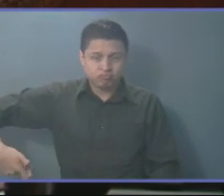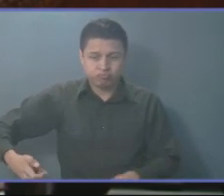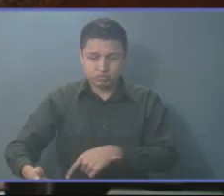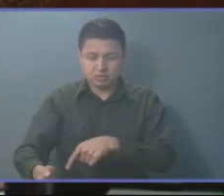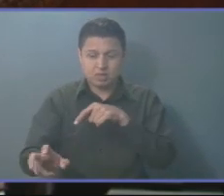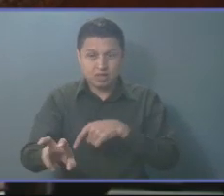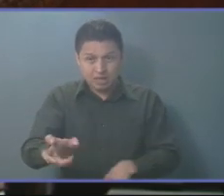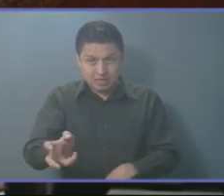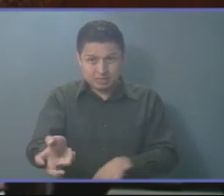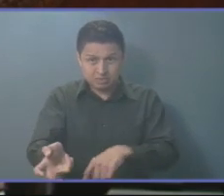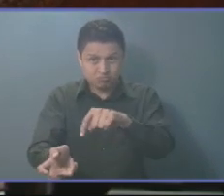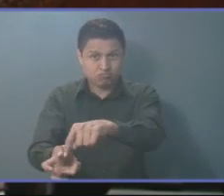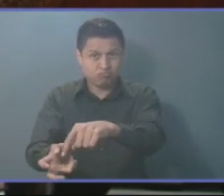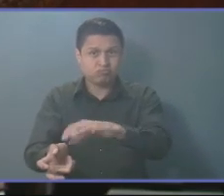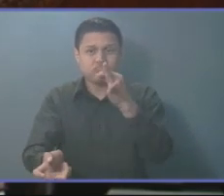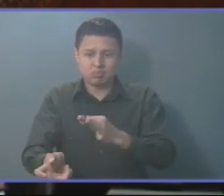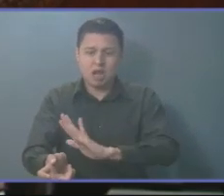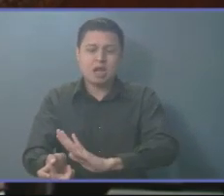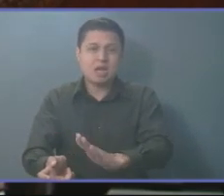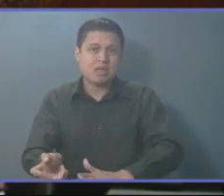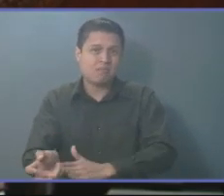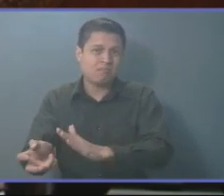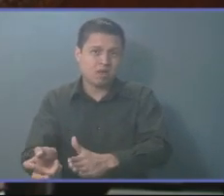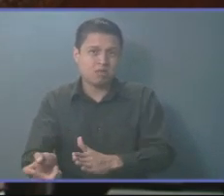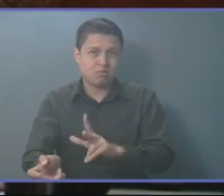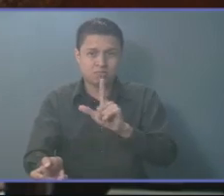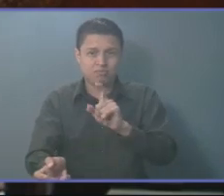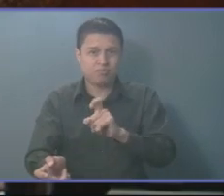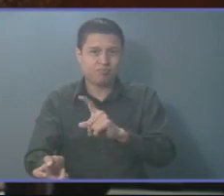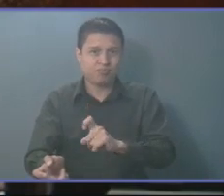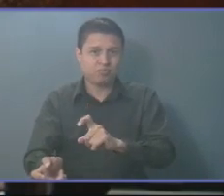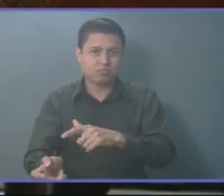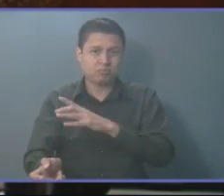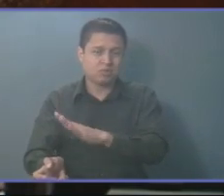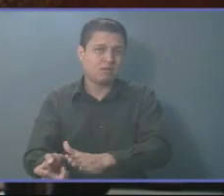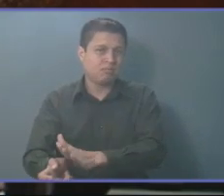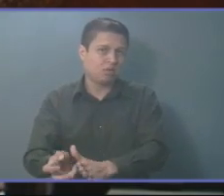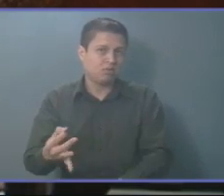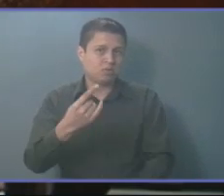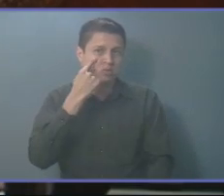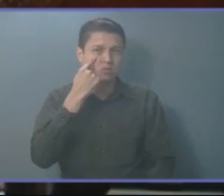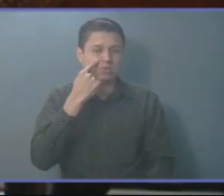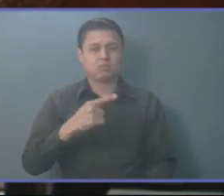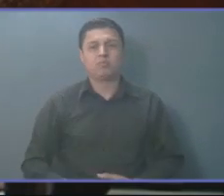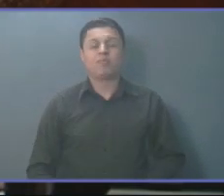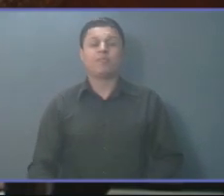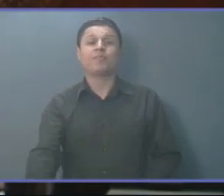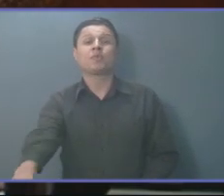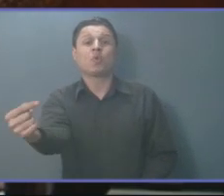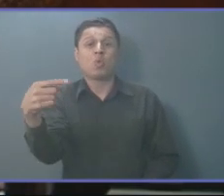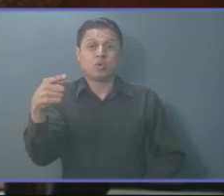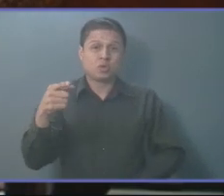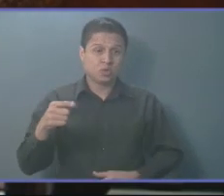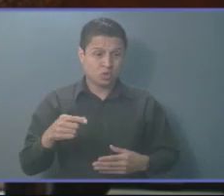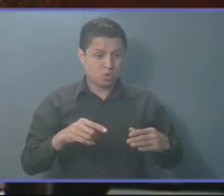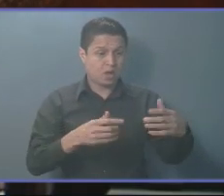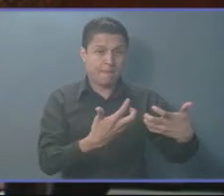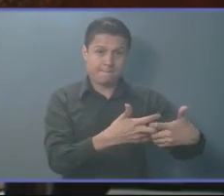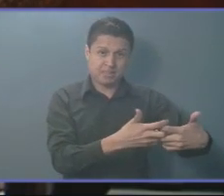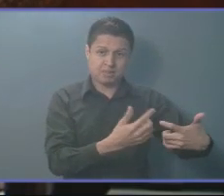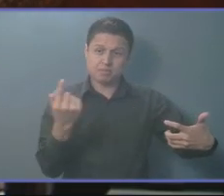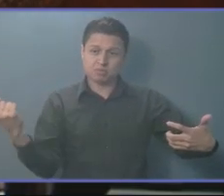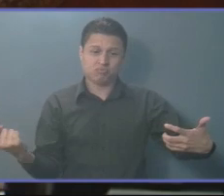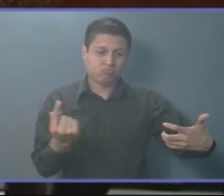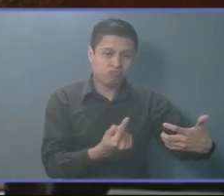las estaciones de trabajo. 15. En cada lugar de trabajo se deberá tomar temperatura de todo el personal